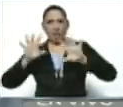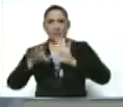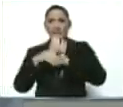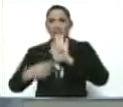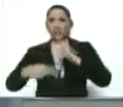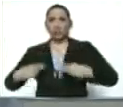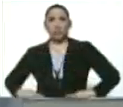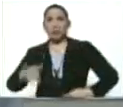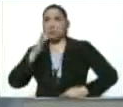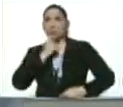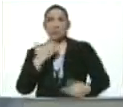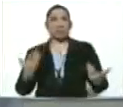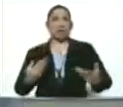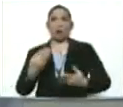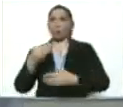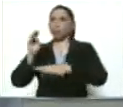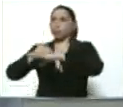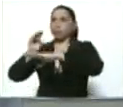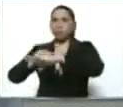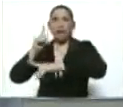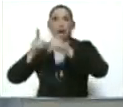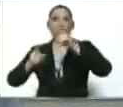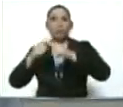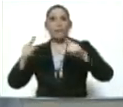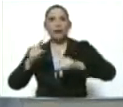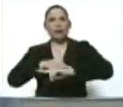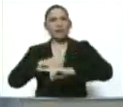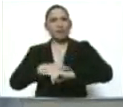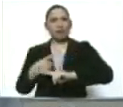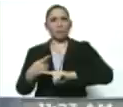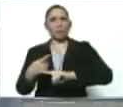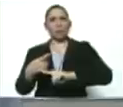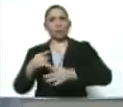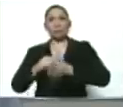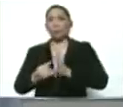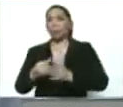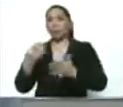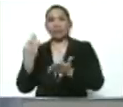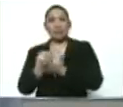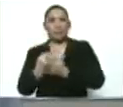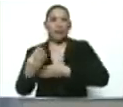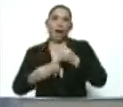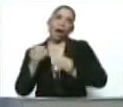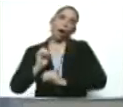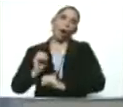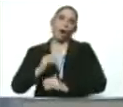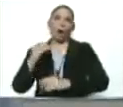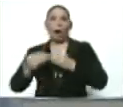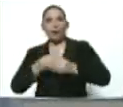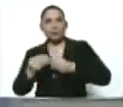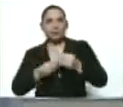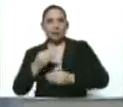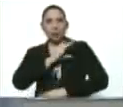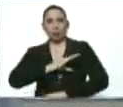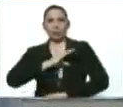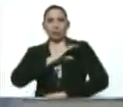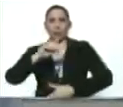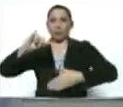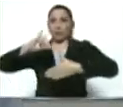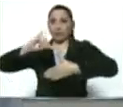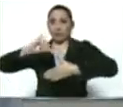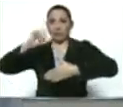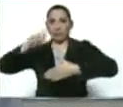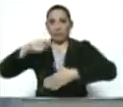diligencia alguna para el momento, sino como siempre hace o hacía para la época la Comisión Interamericana y la